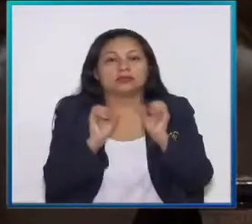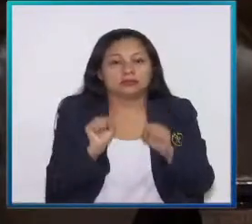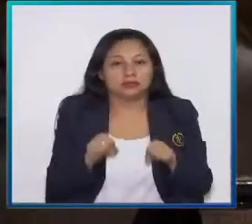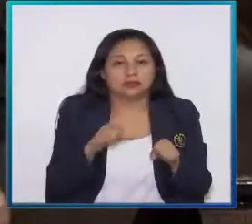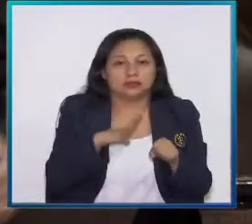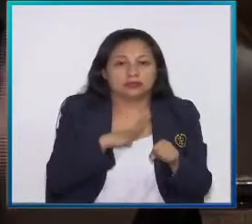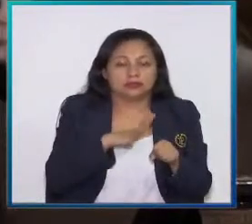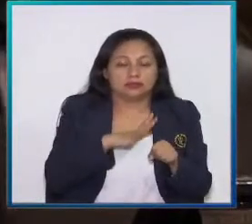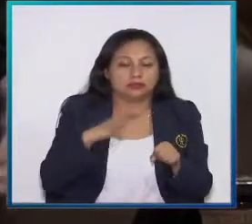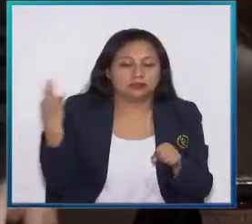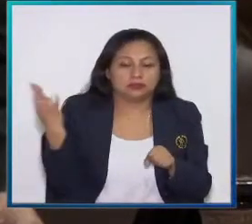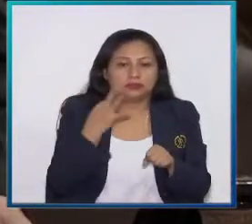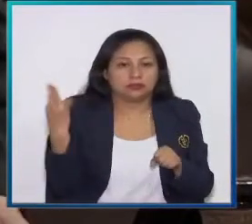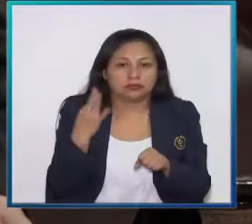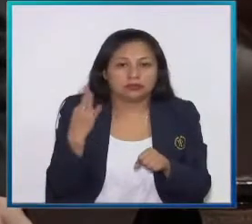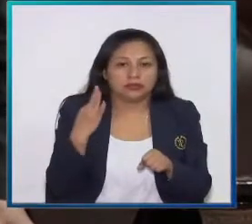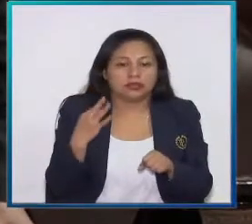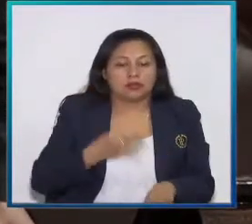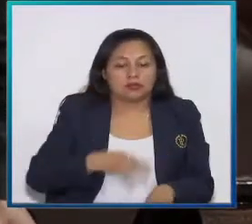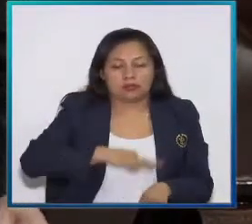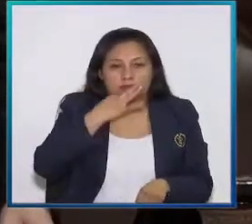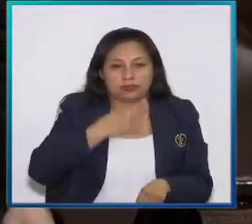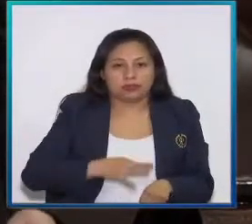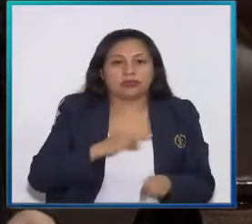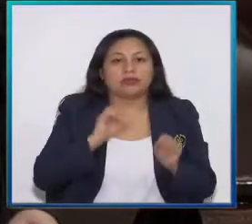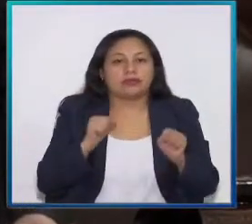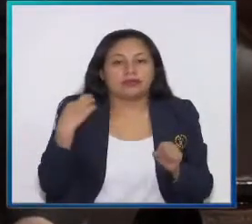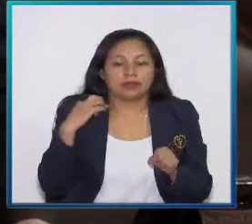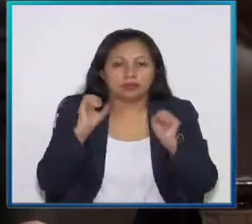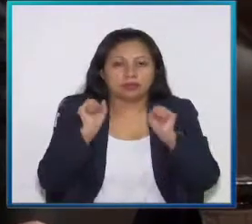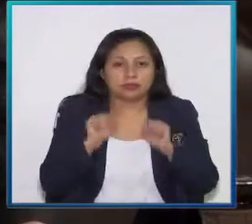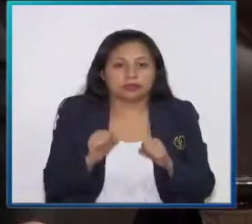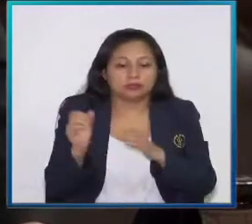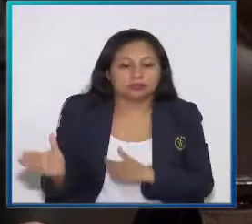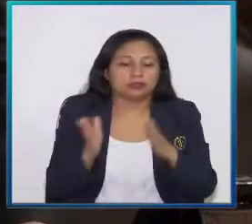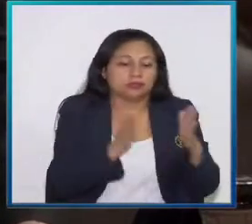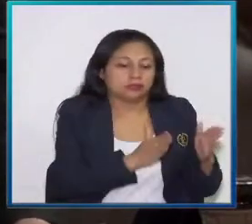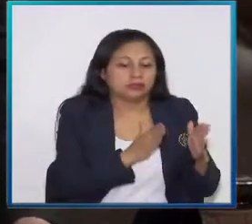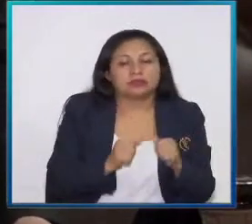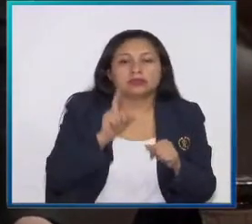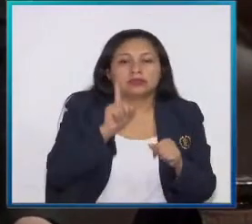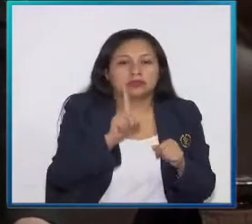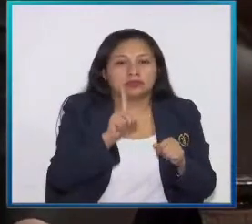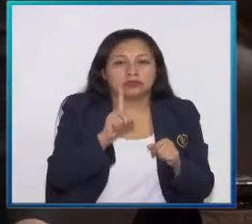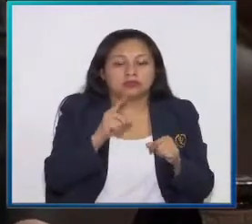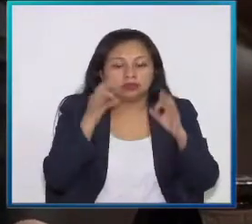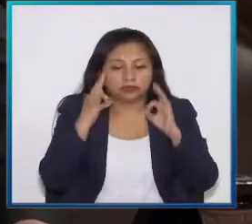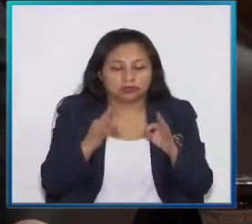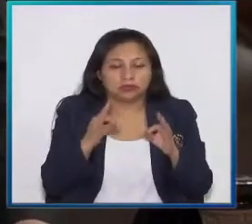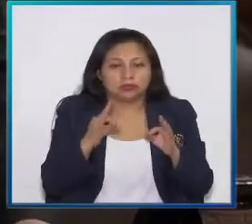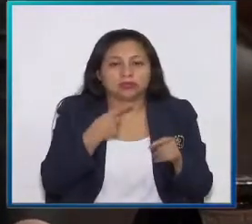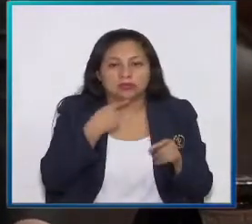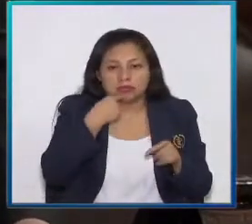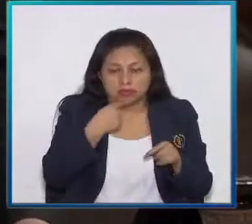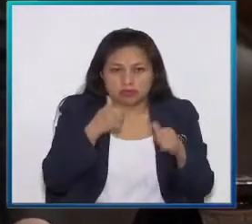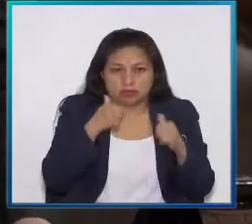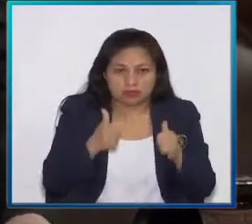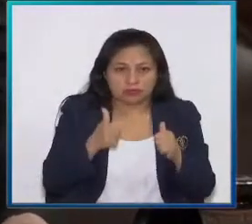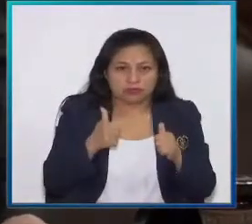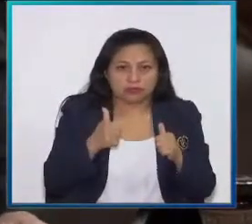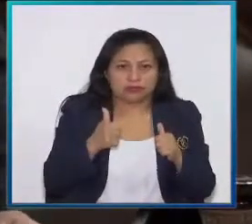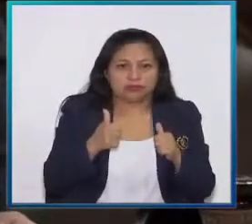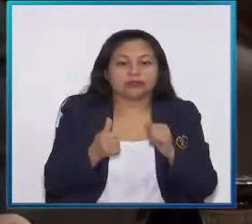puedan tener esa excelencia profesional para que puedan establecer un perfil de idoneidad,